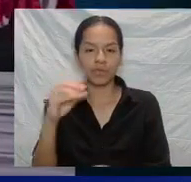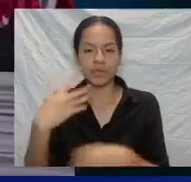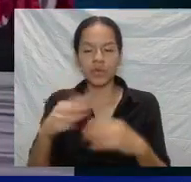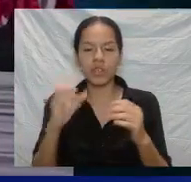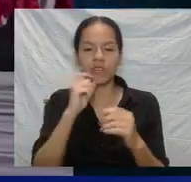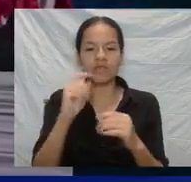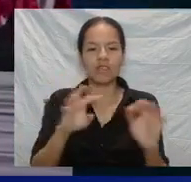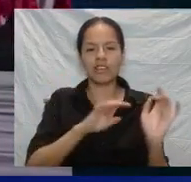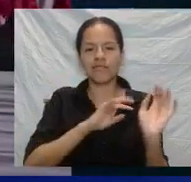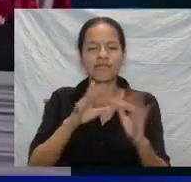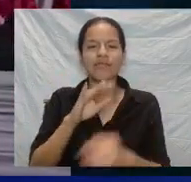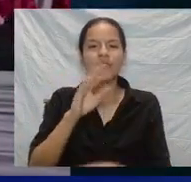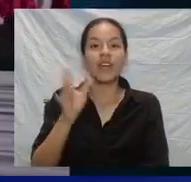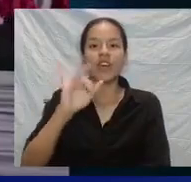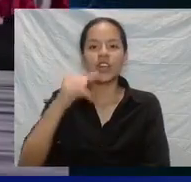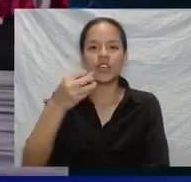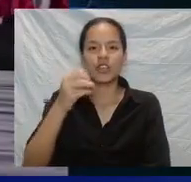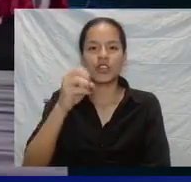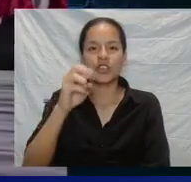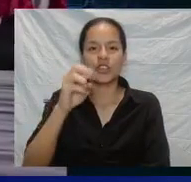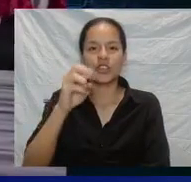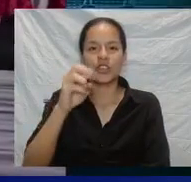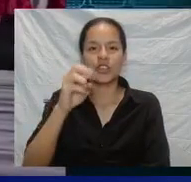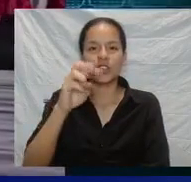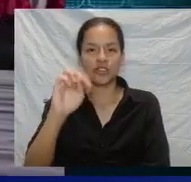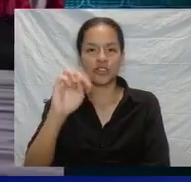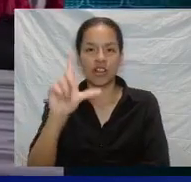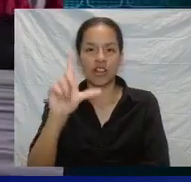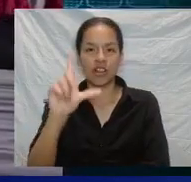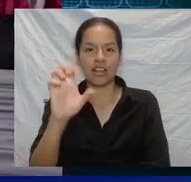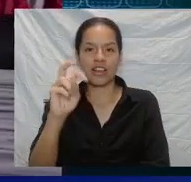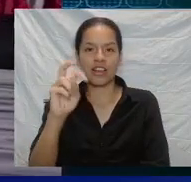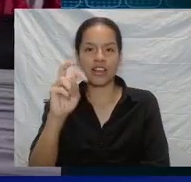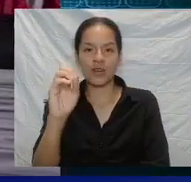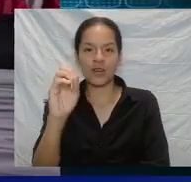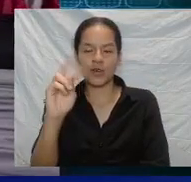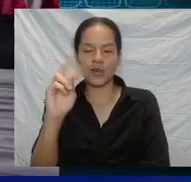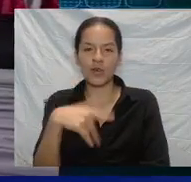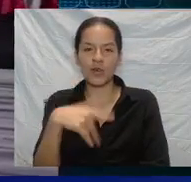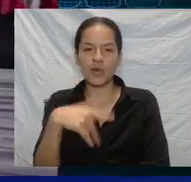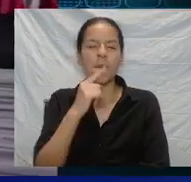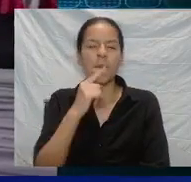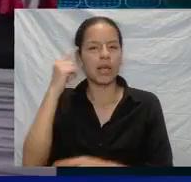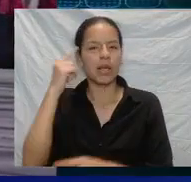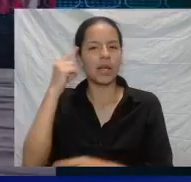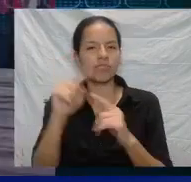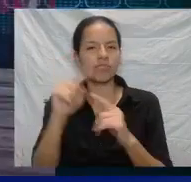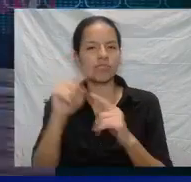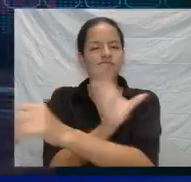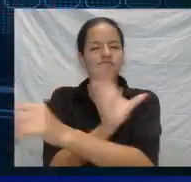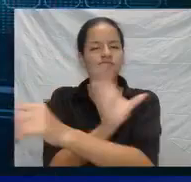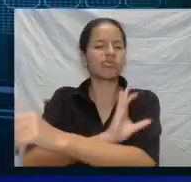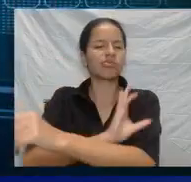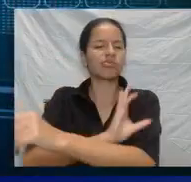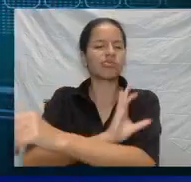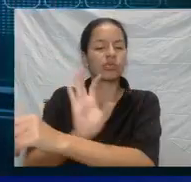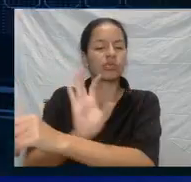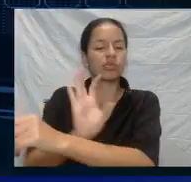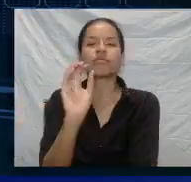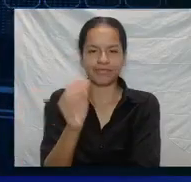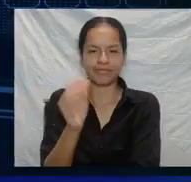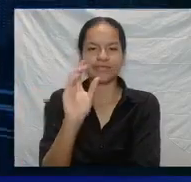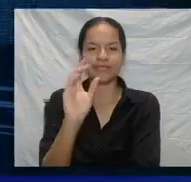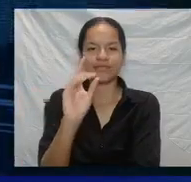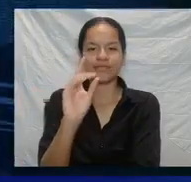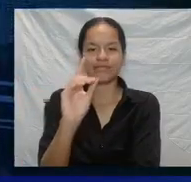cantada en cinco continentes las diferentes delegaciones del mundo desfilaron entre ellas la peruana que fue la más numerosa y están